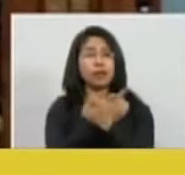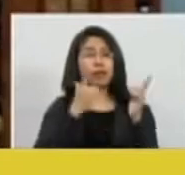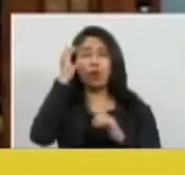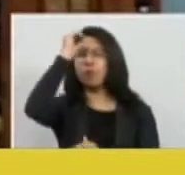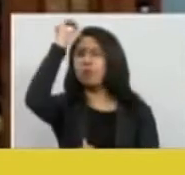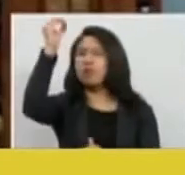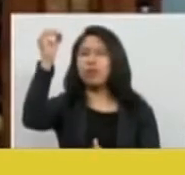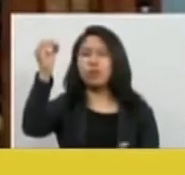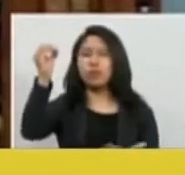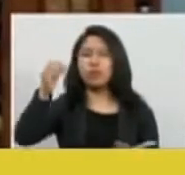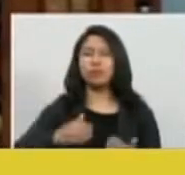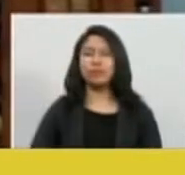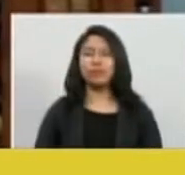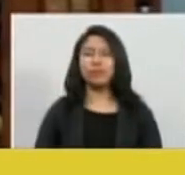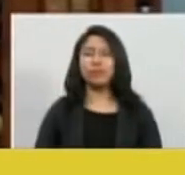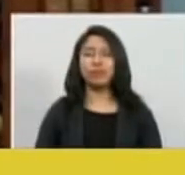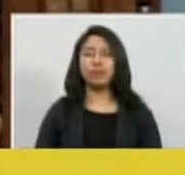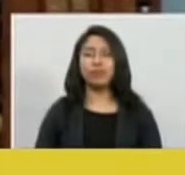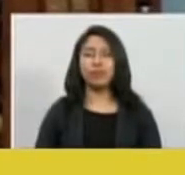expresión. Ya no más